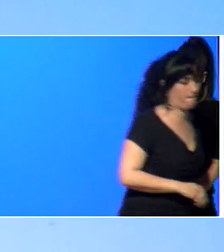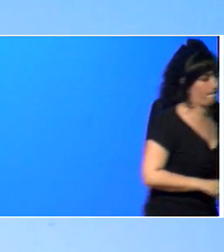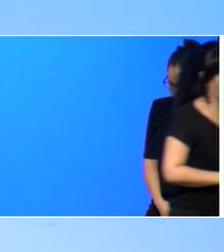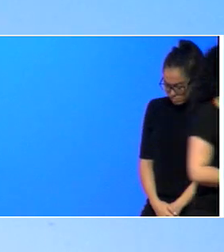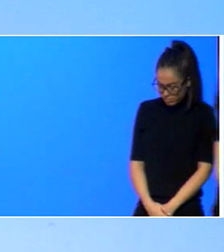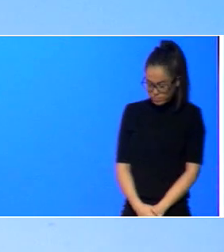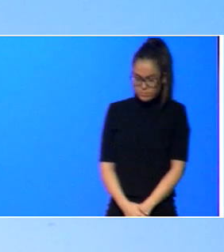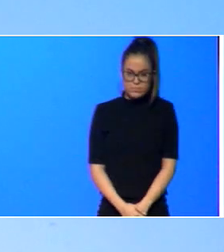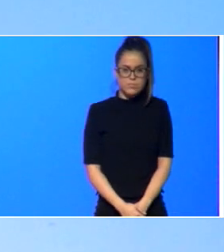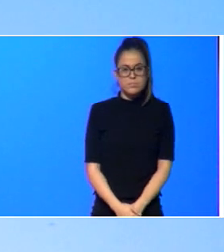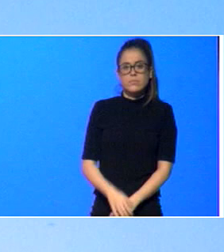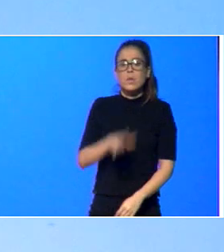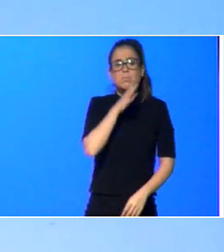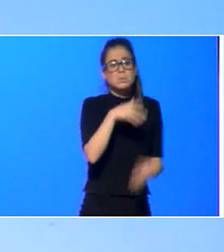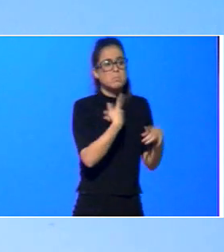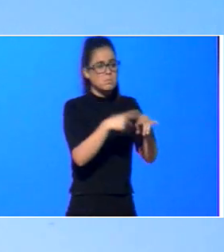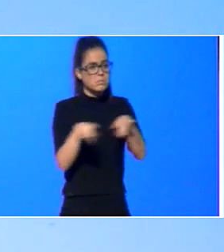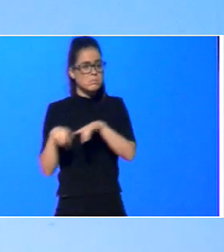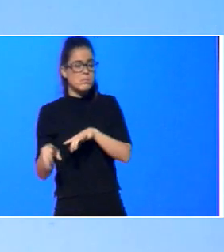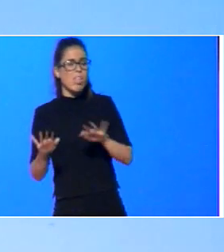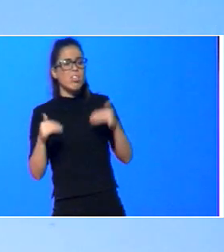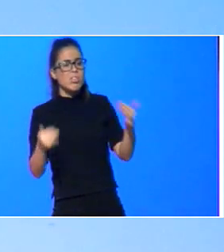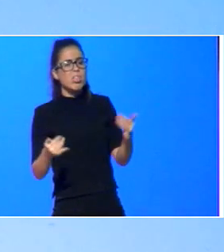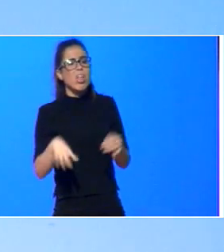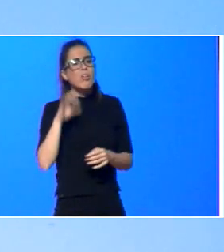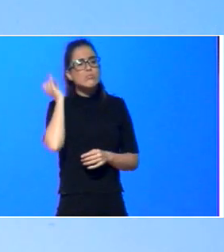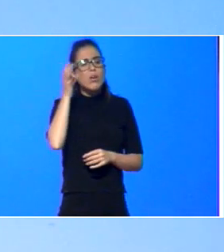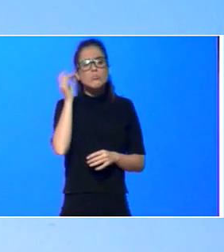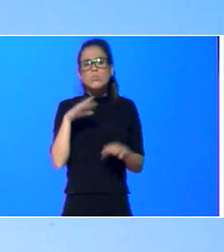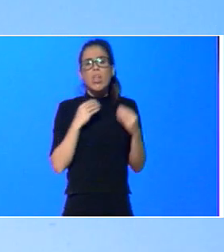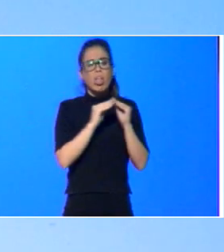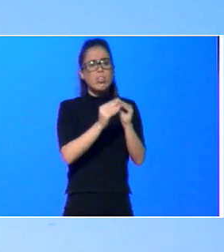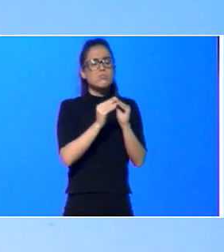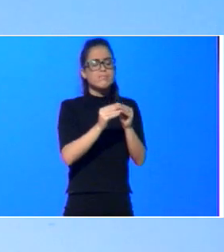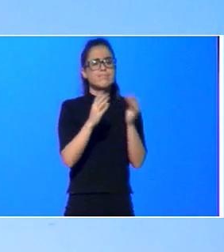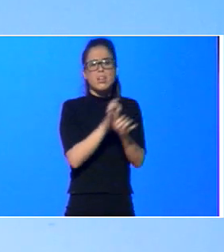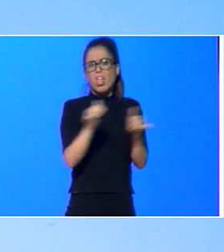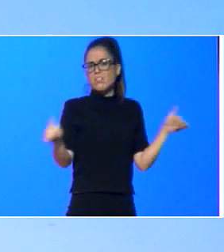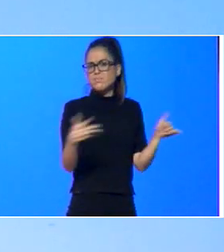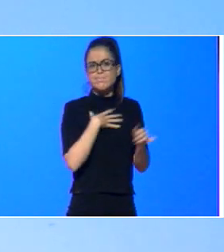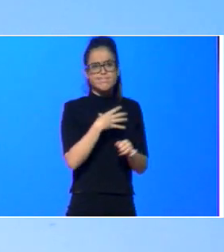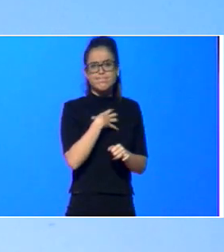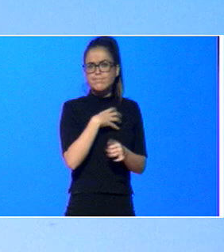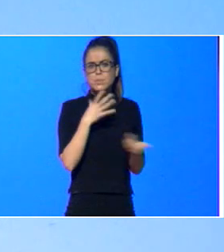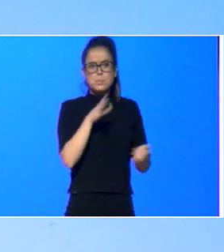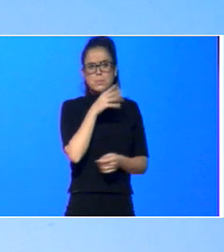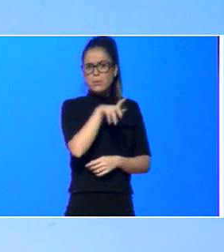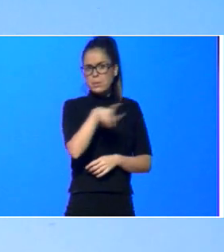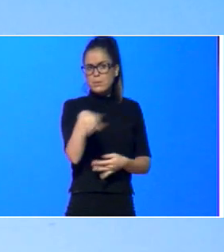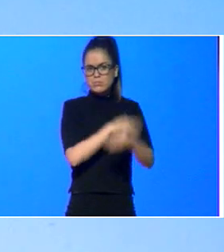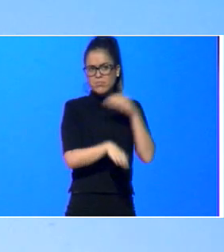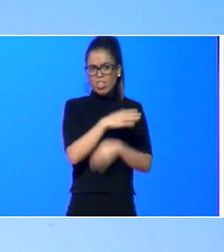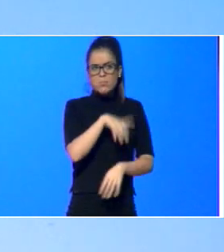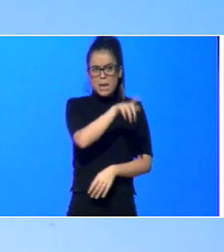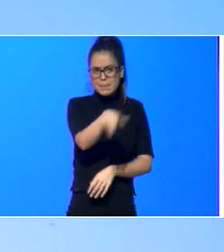por diversas circunstancias entonces lo que hace la convención es decir hombre no se puede producir este alejamiento a las personas con discapacidad son personas no y tienen